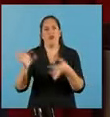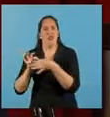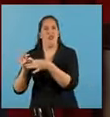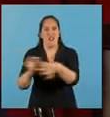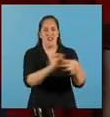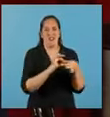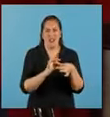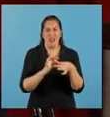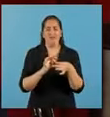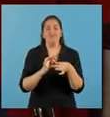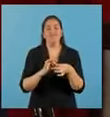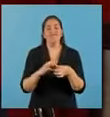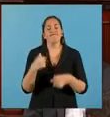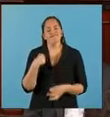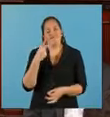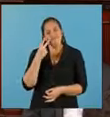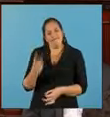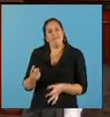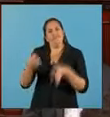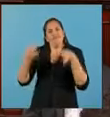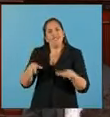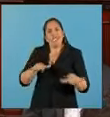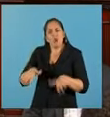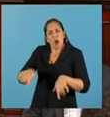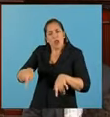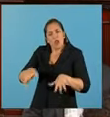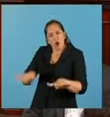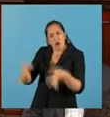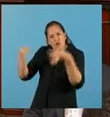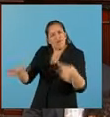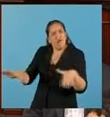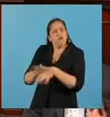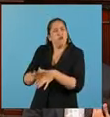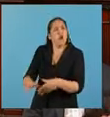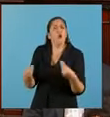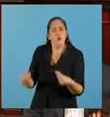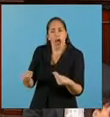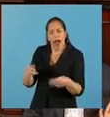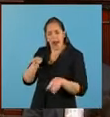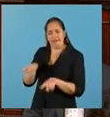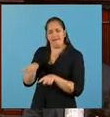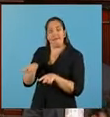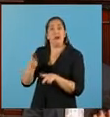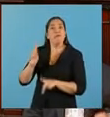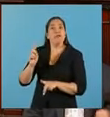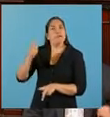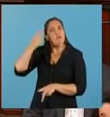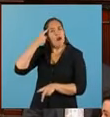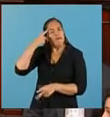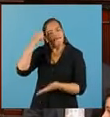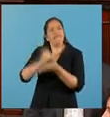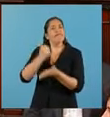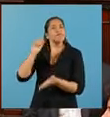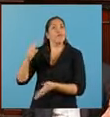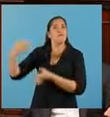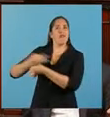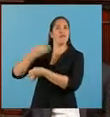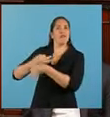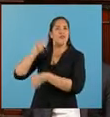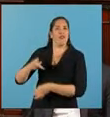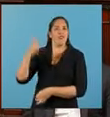el reconocimiento del punto exacto donde nos encontramos. Eso nos lo enseñó alguna vez Néstor Kirchner.